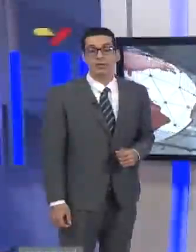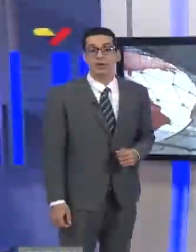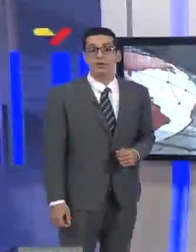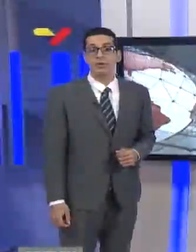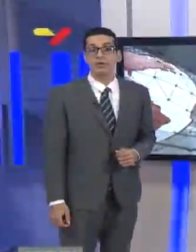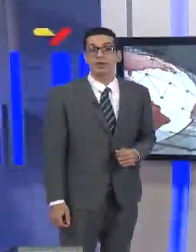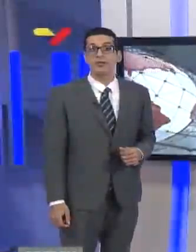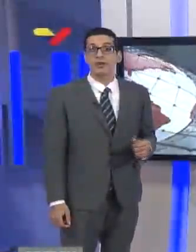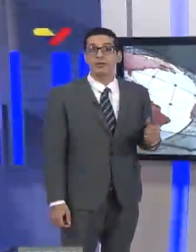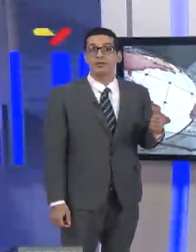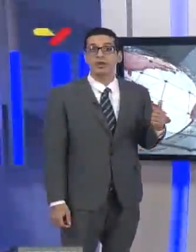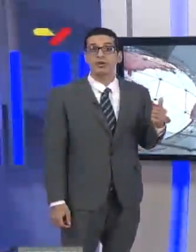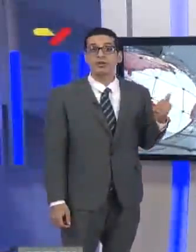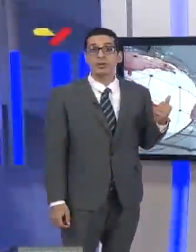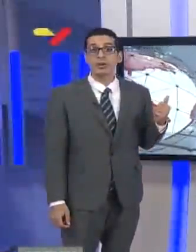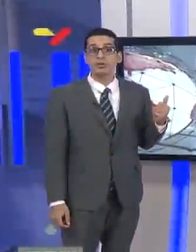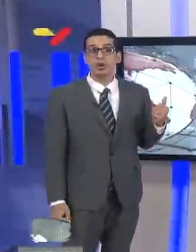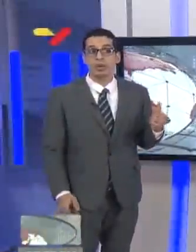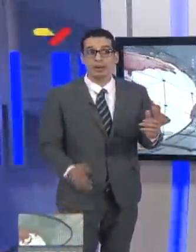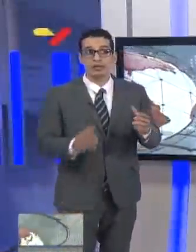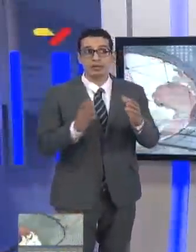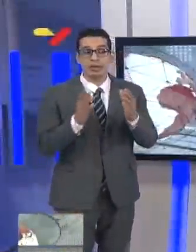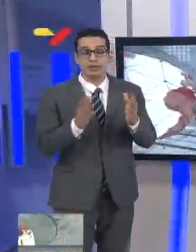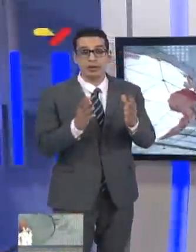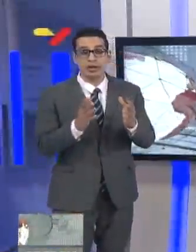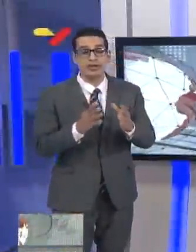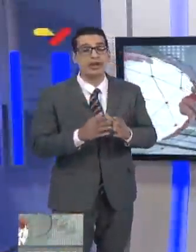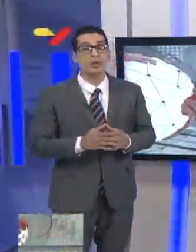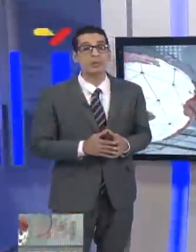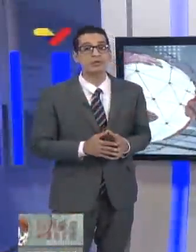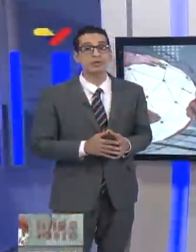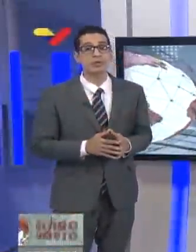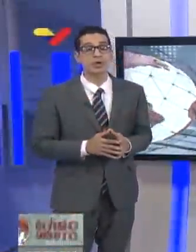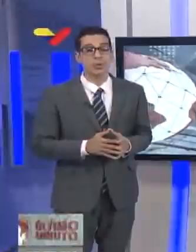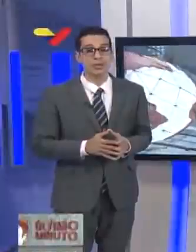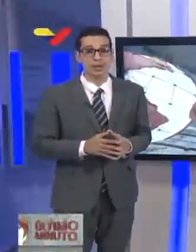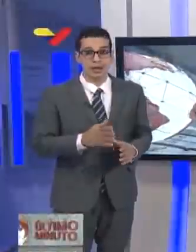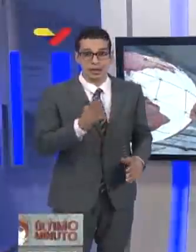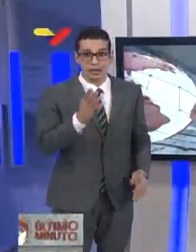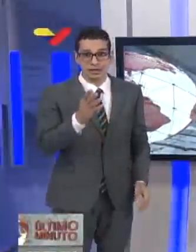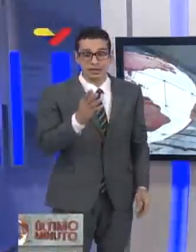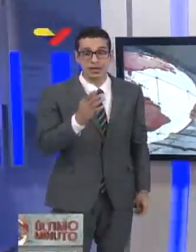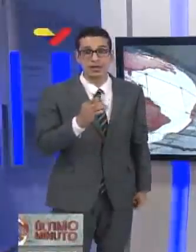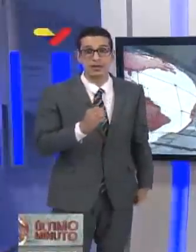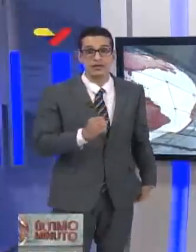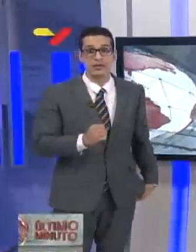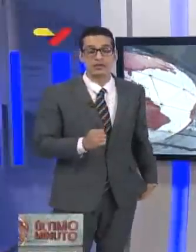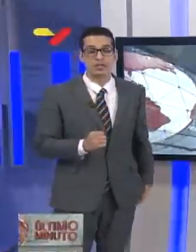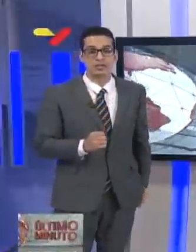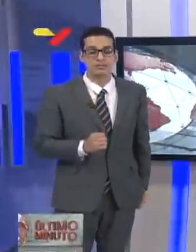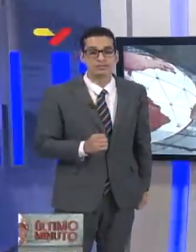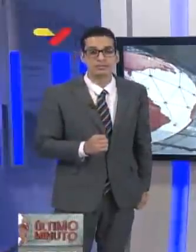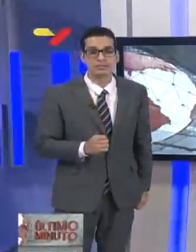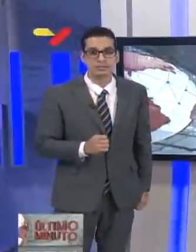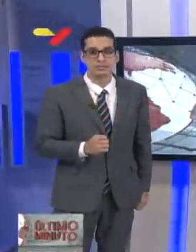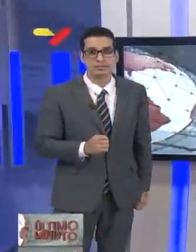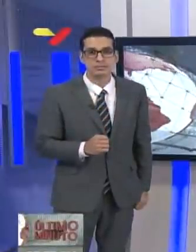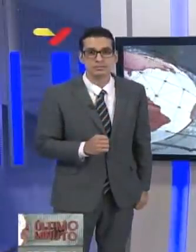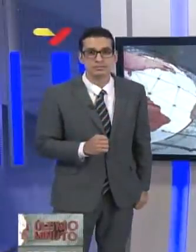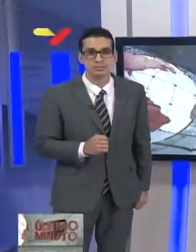Feliz noche para todo el pueblo de Venezuela. Información de último minuto en el Palacio de Miraflores. Indira López nos comenta. Adelante, Indira. Feliz noche.